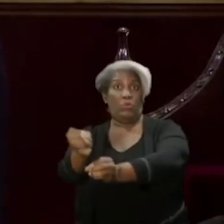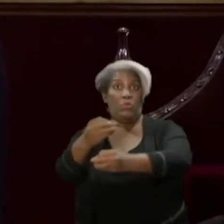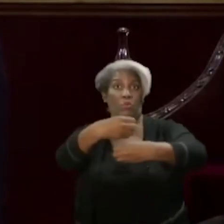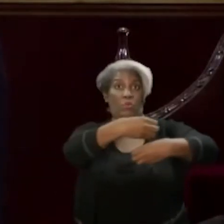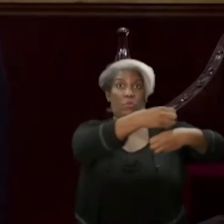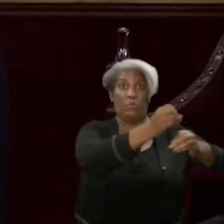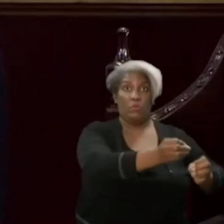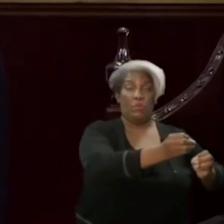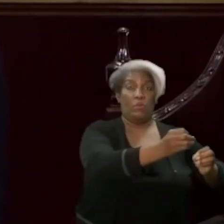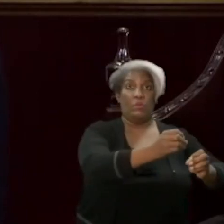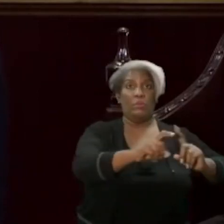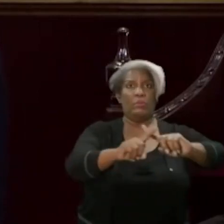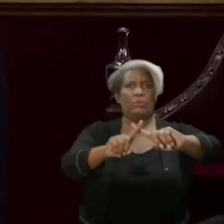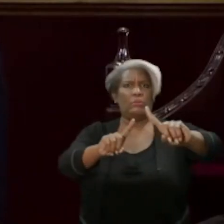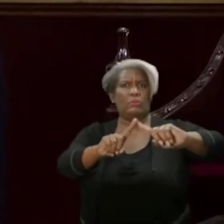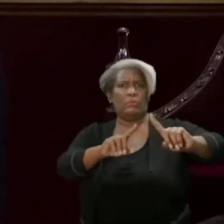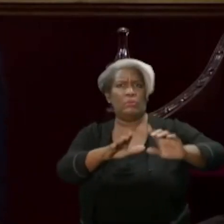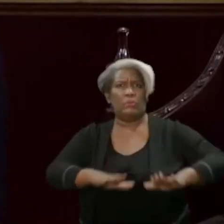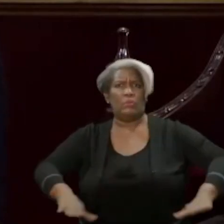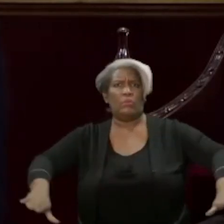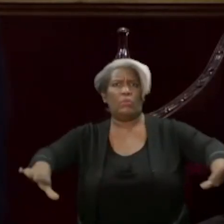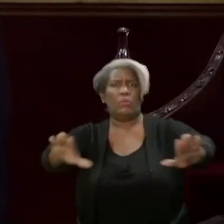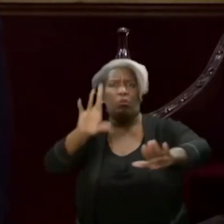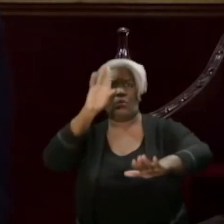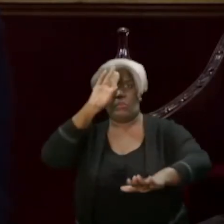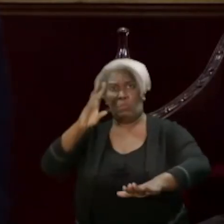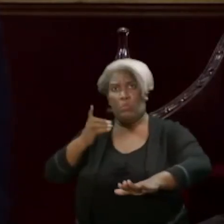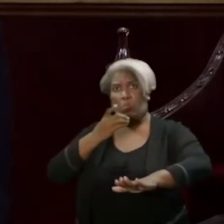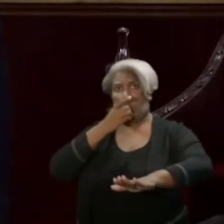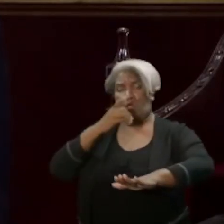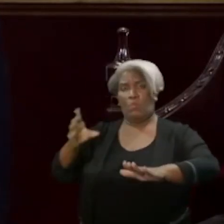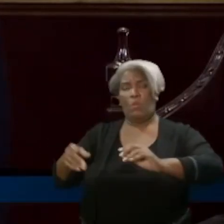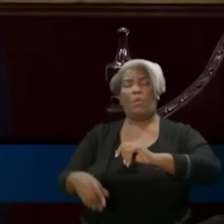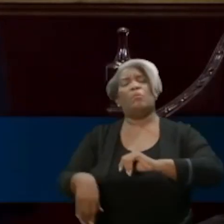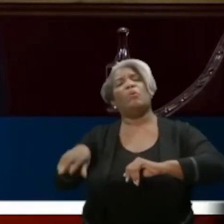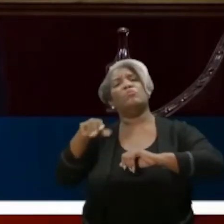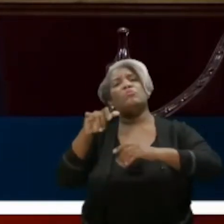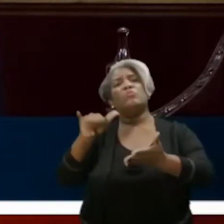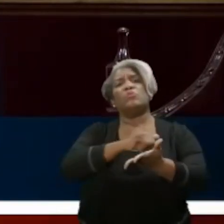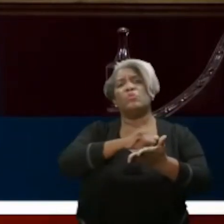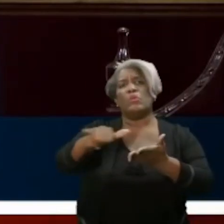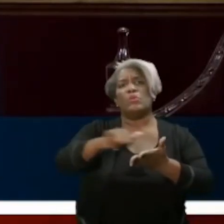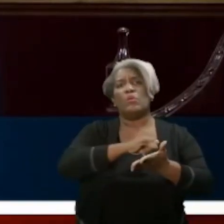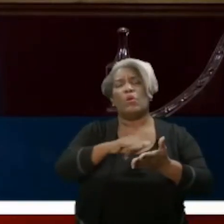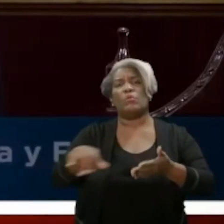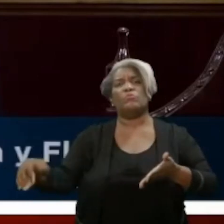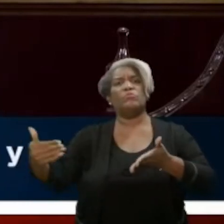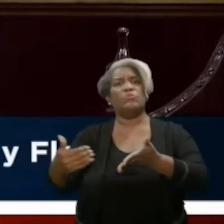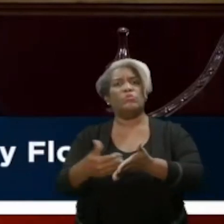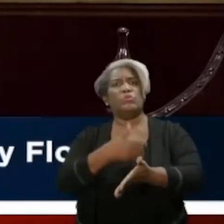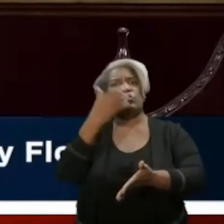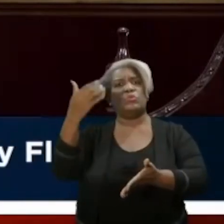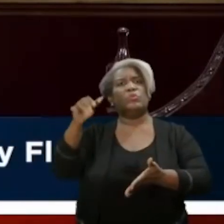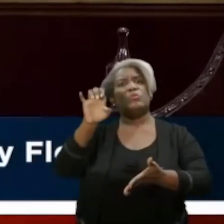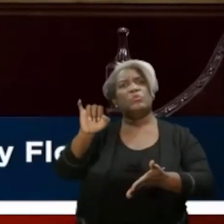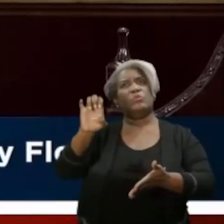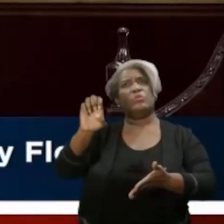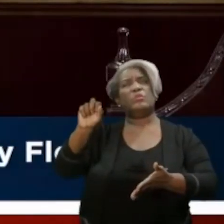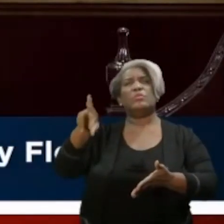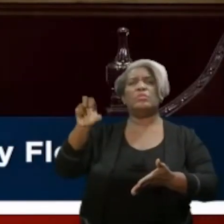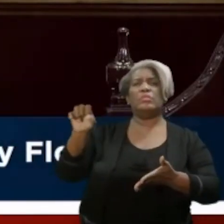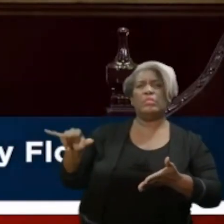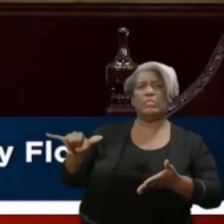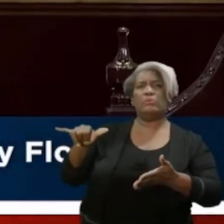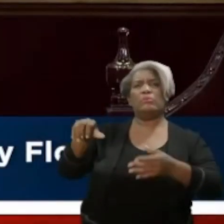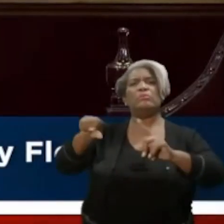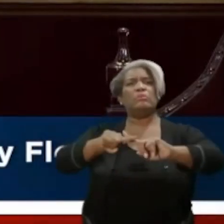programadas en los estados con mayor densidad de dominicanos, como Nueva York, Nueva Jersey, Pensilvania y Florida. Hasta la fecha, en